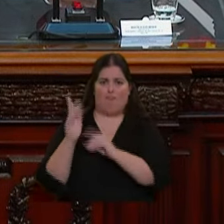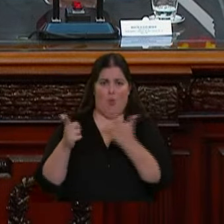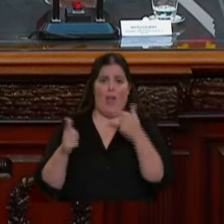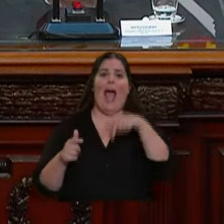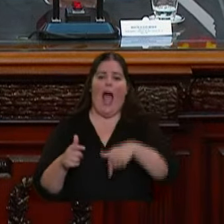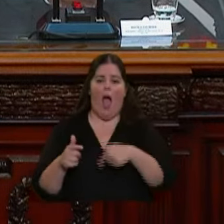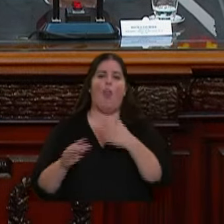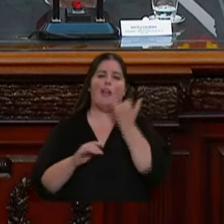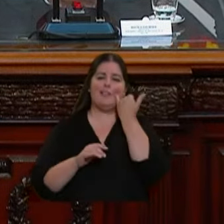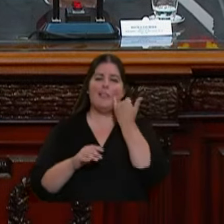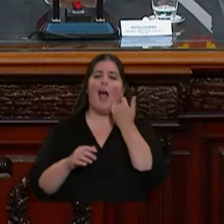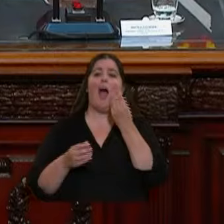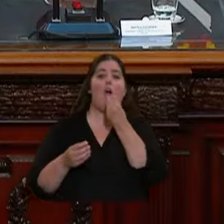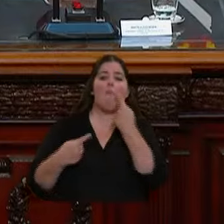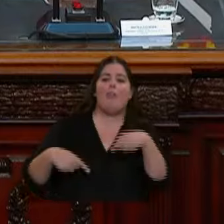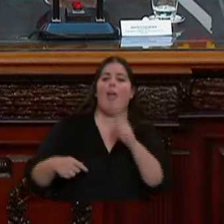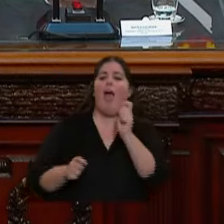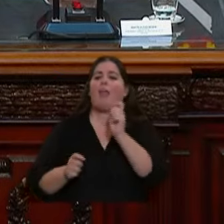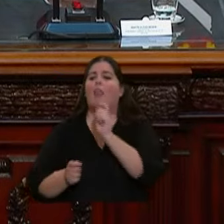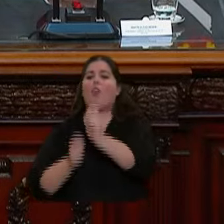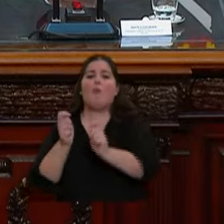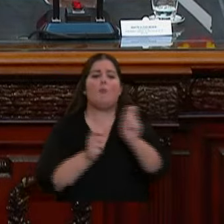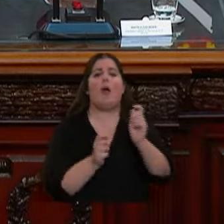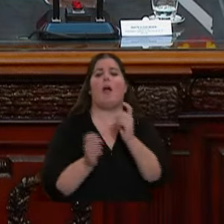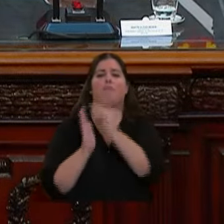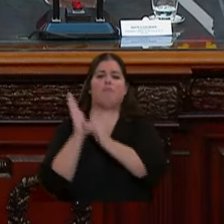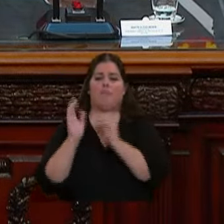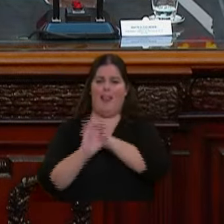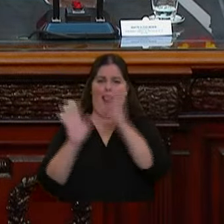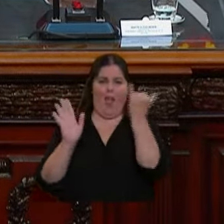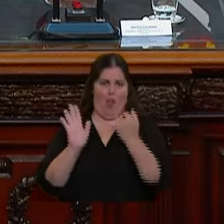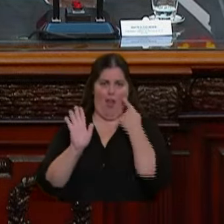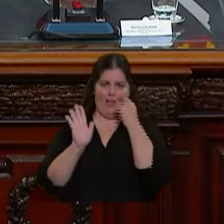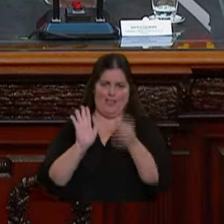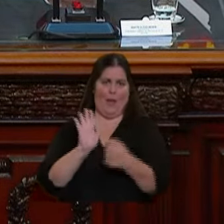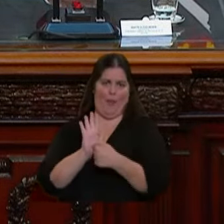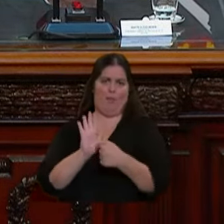qué pasa con cada bolso de comida que se reparte.